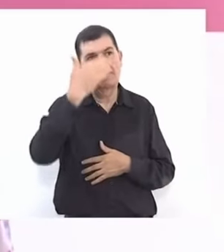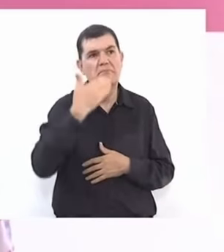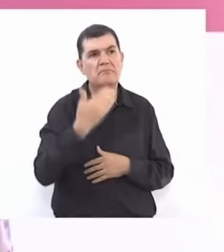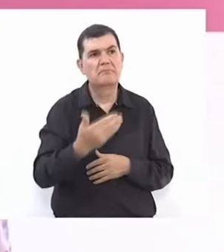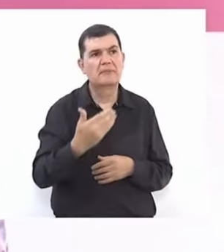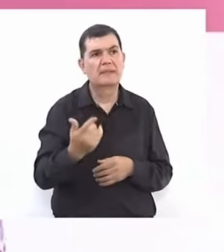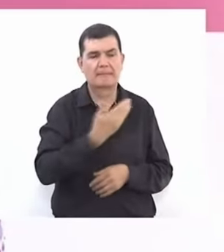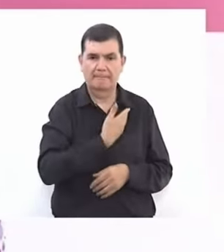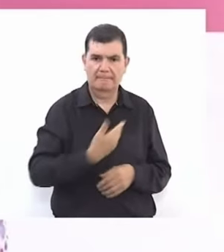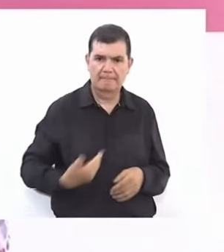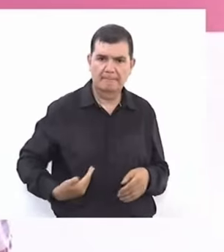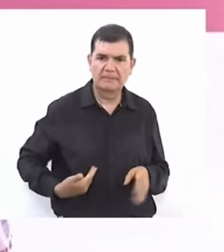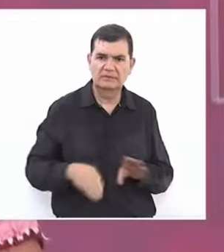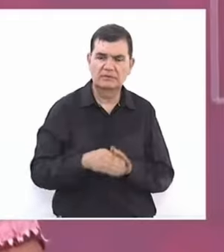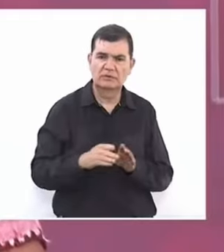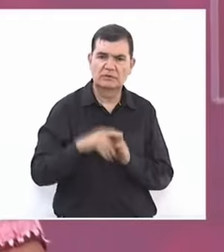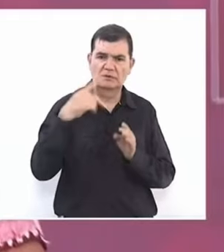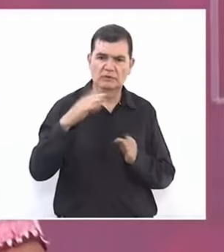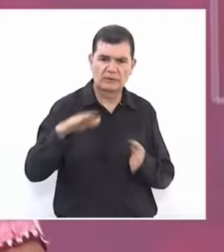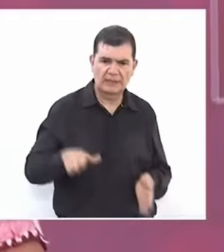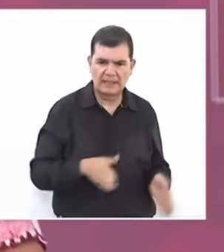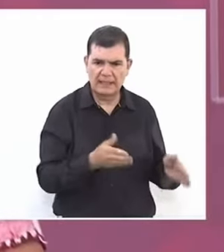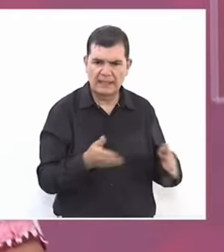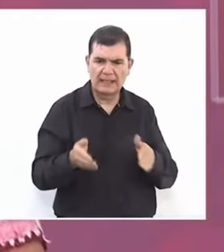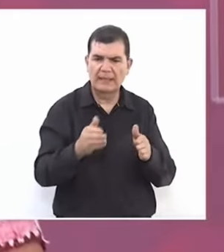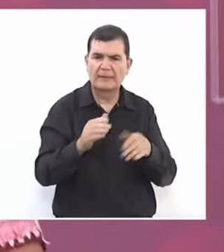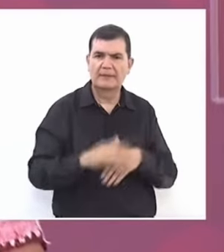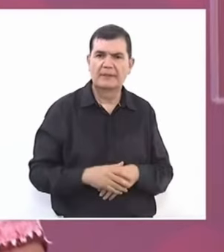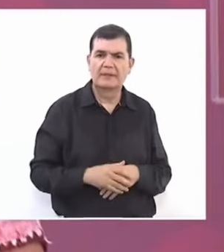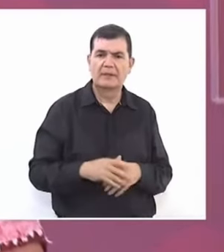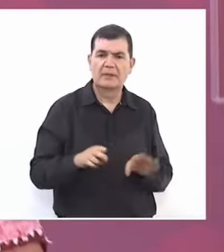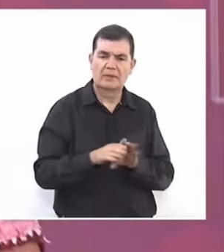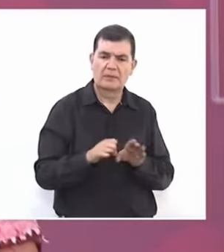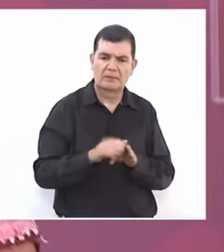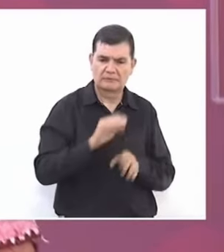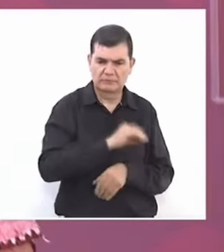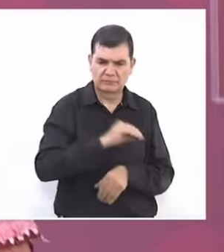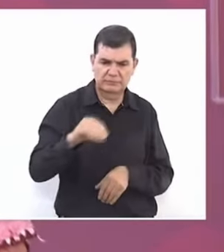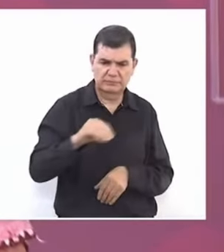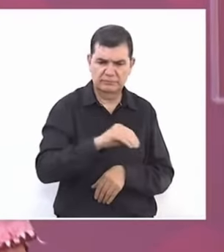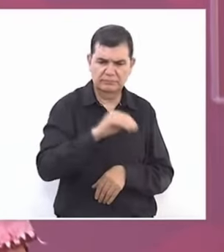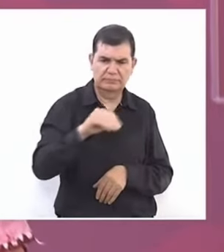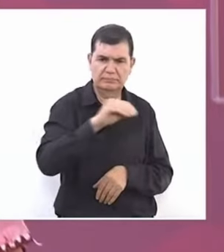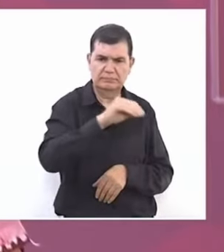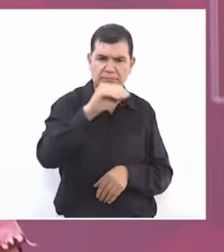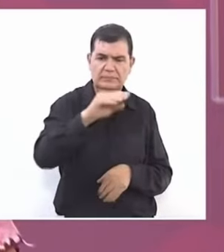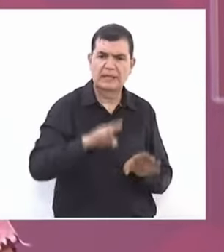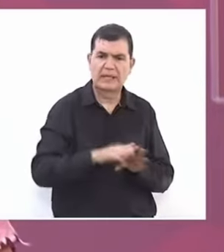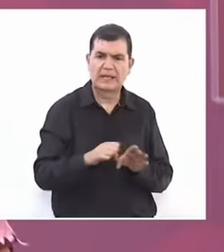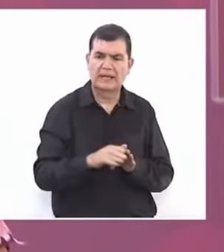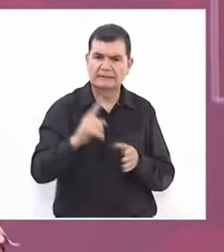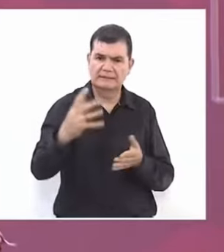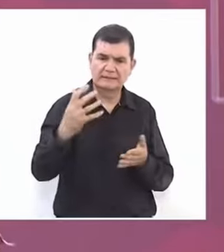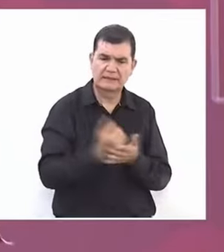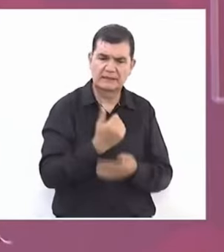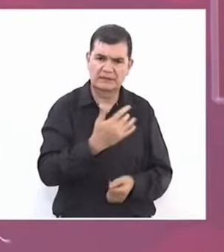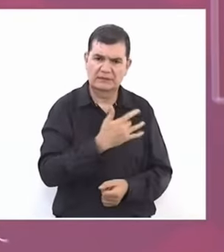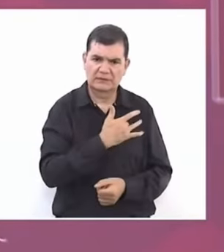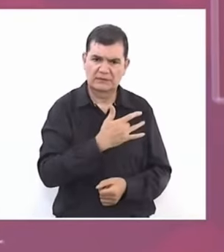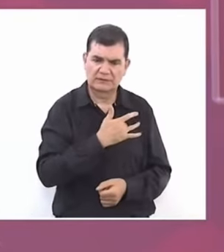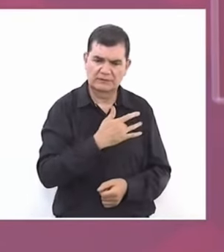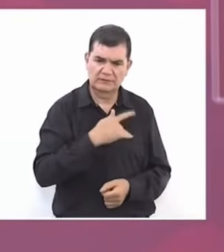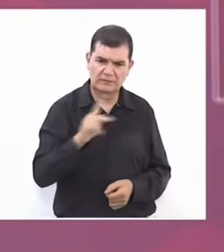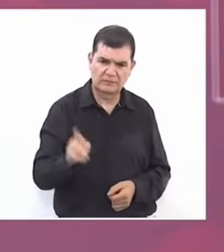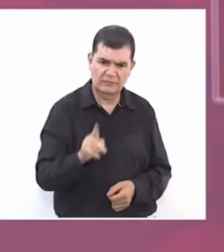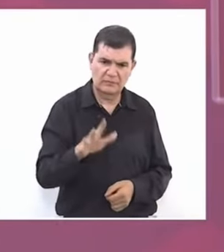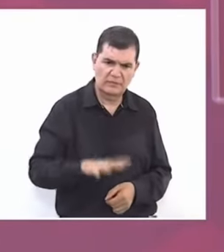que el presidente en su camino por todos los municipios del país se había ganado el corazón del pueblo